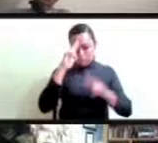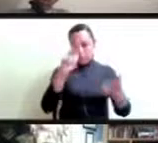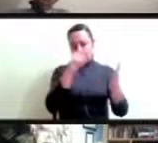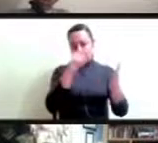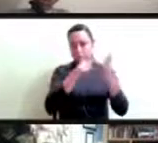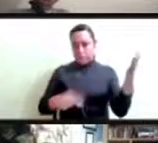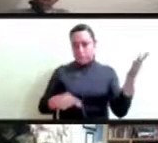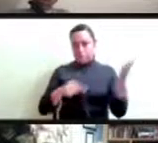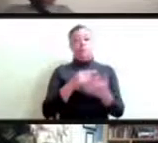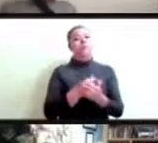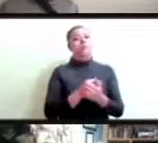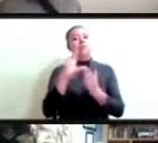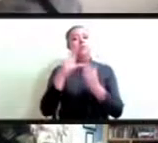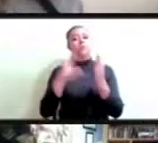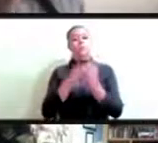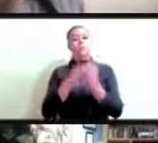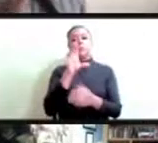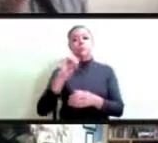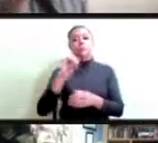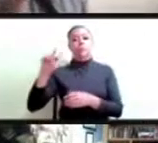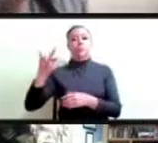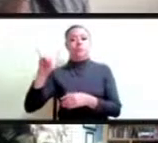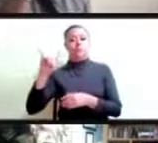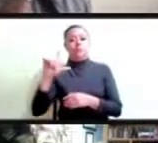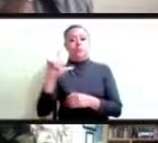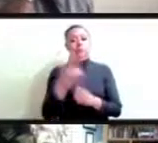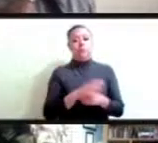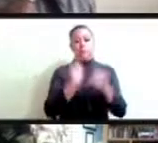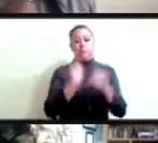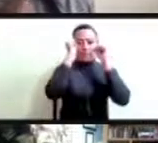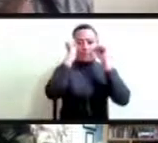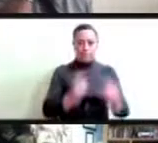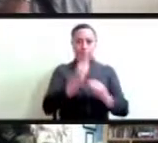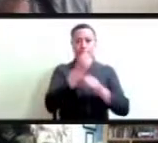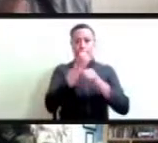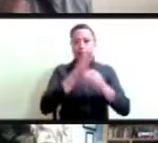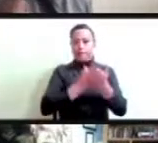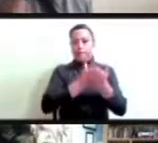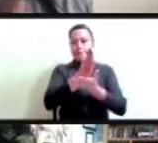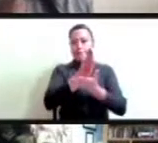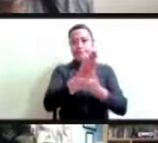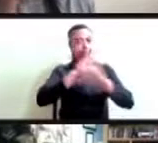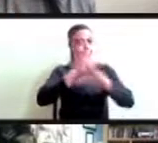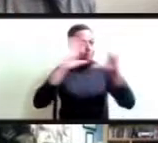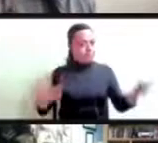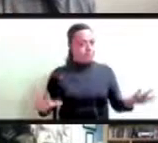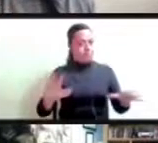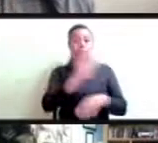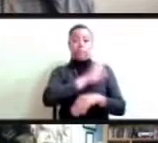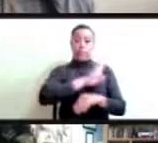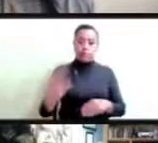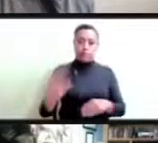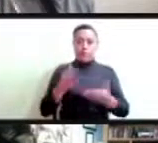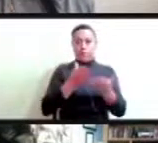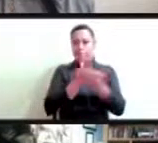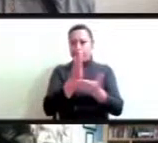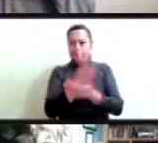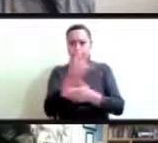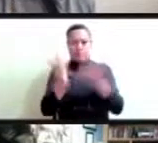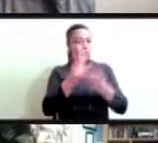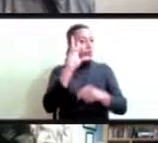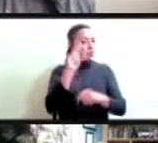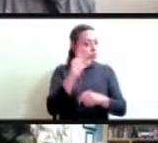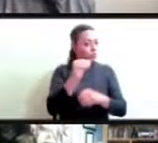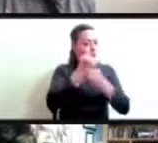Civil, que garantiza la transparencia del acceso a la información y la posibilidad de consulta, no de datos personales, pero sí